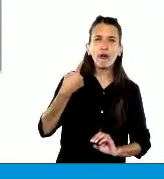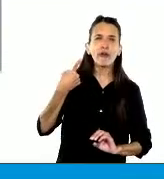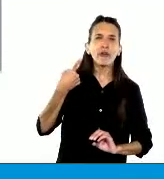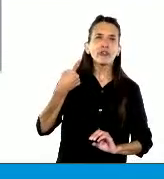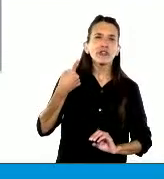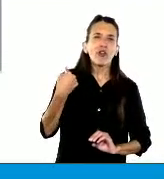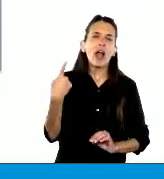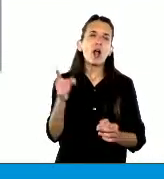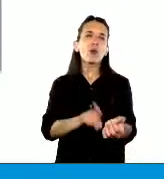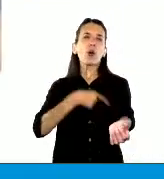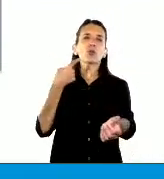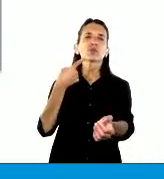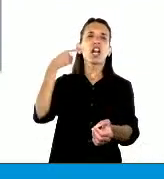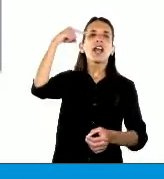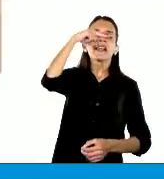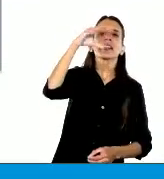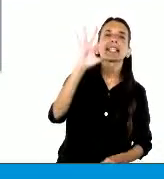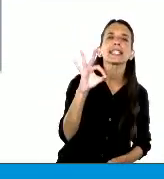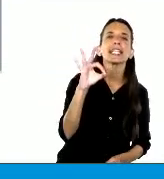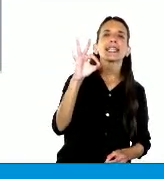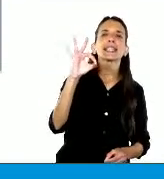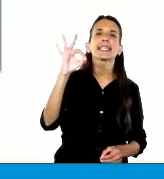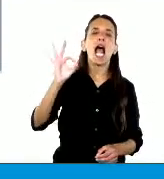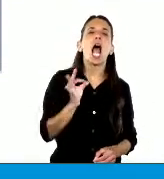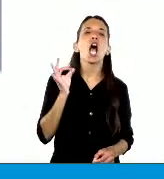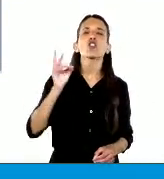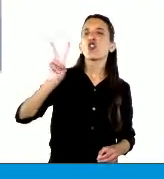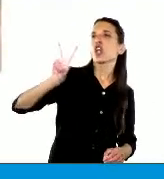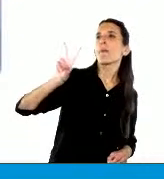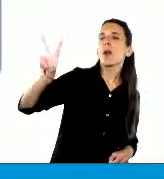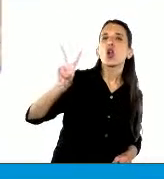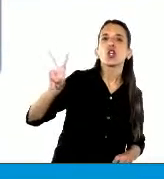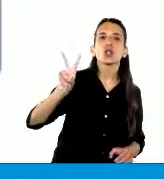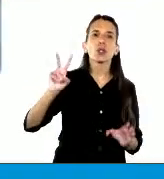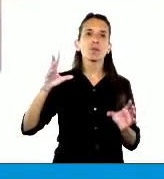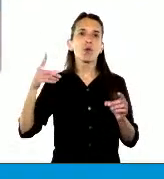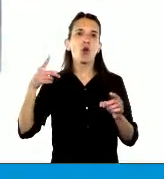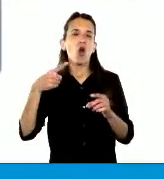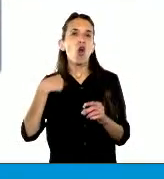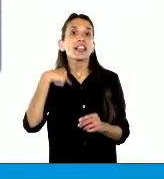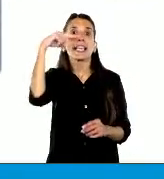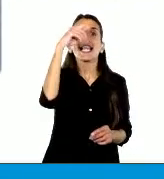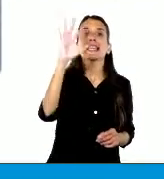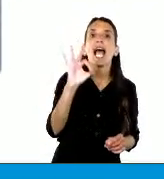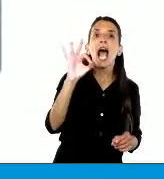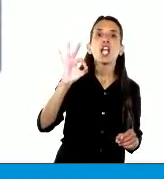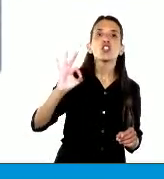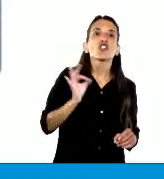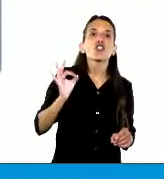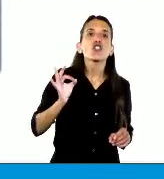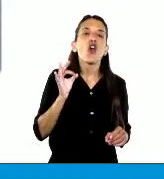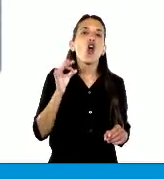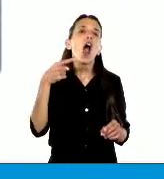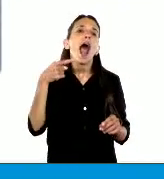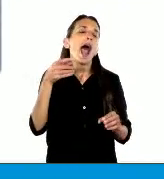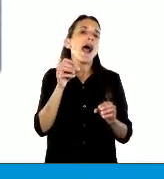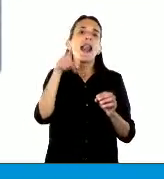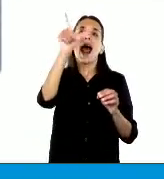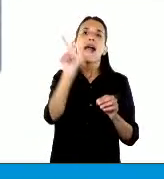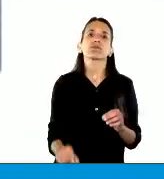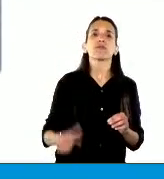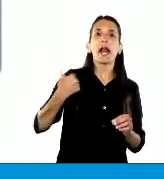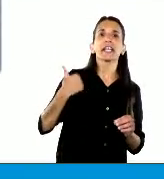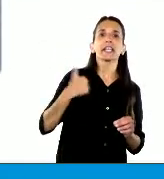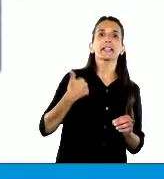de los 70 años de peronismo, esos 70 años donde la Argentina empezó a andar mal, o que es